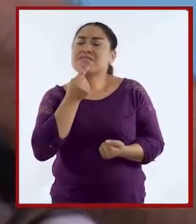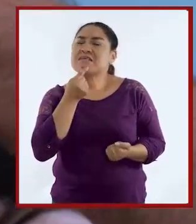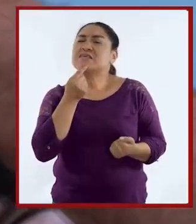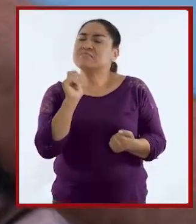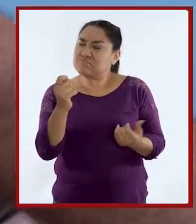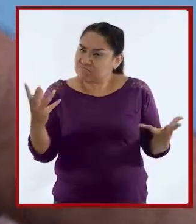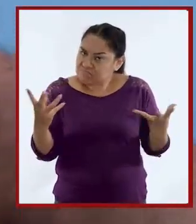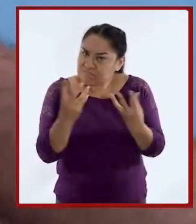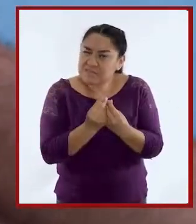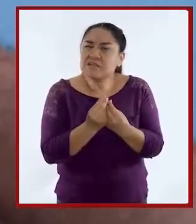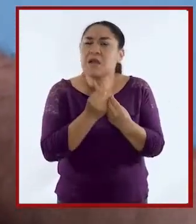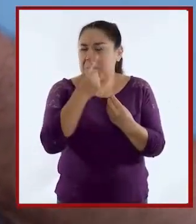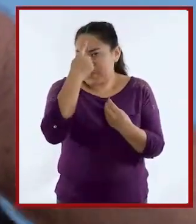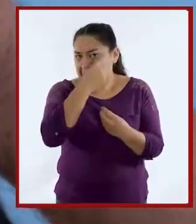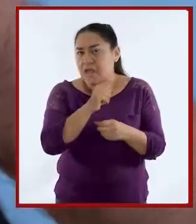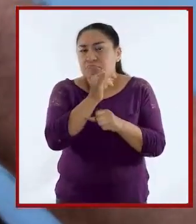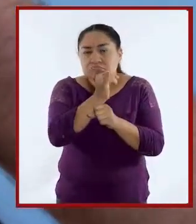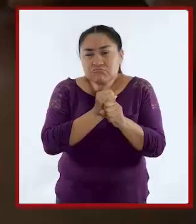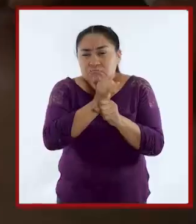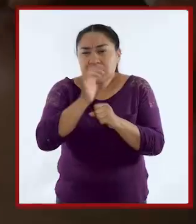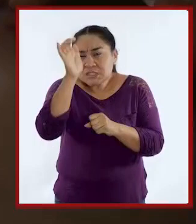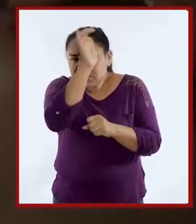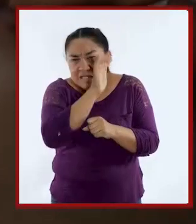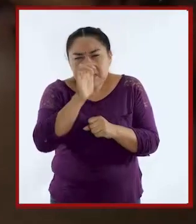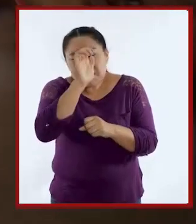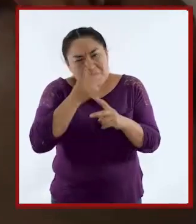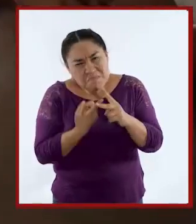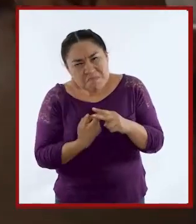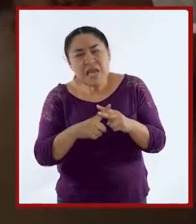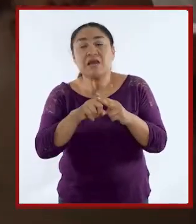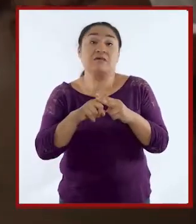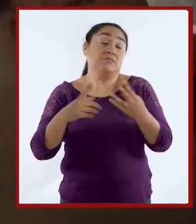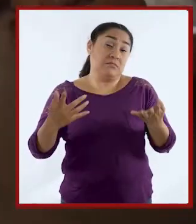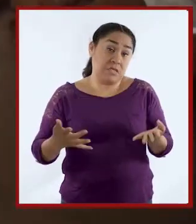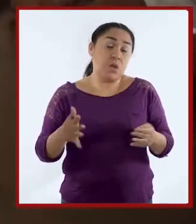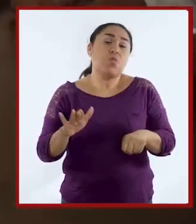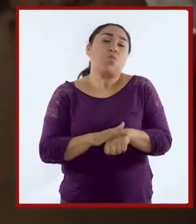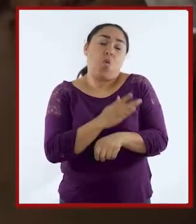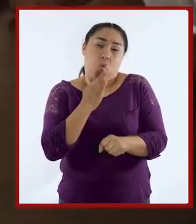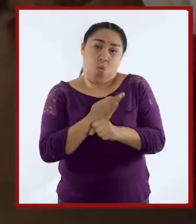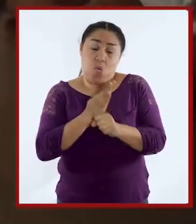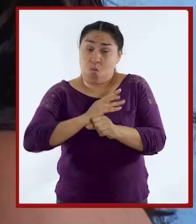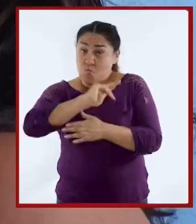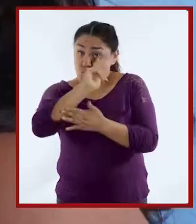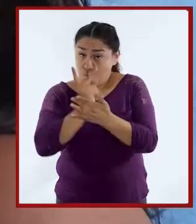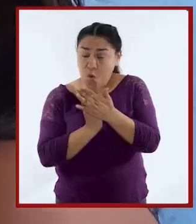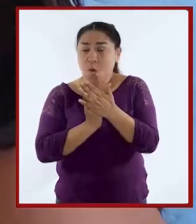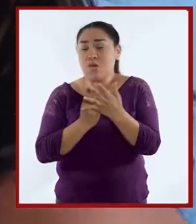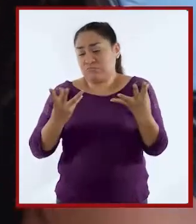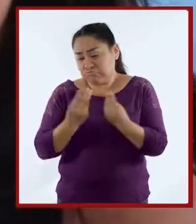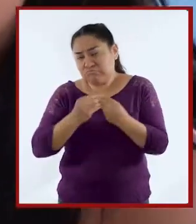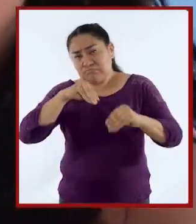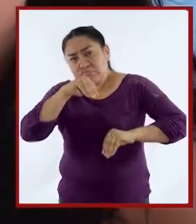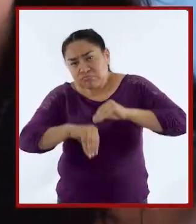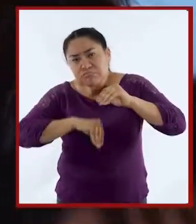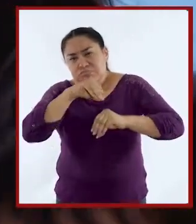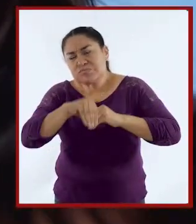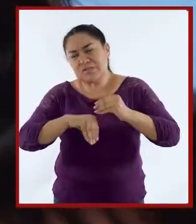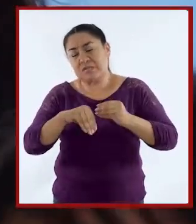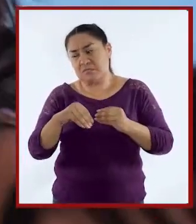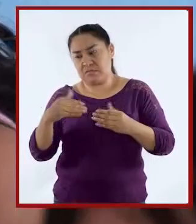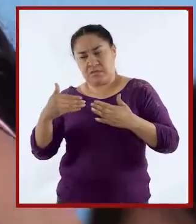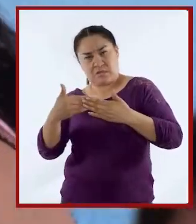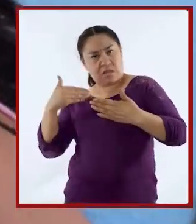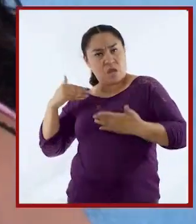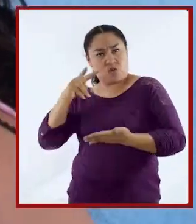niños en el trabajo científico parte primero que nada porque estos nuevos programas que hemos venido trabajando